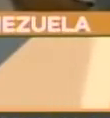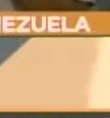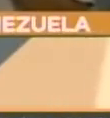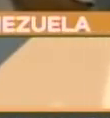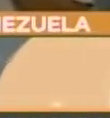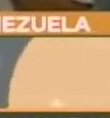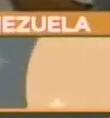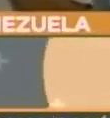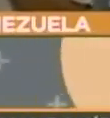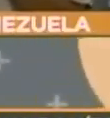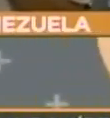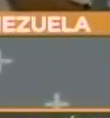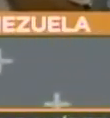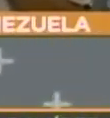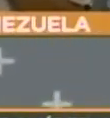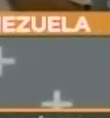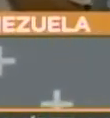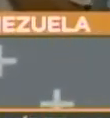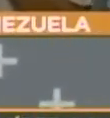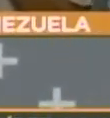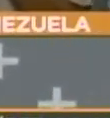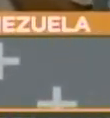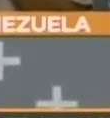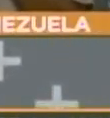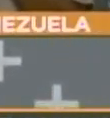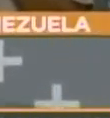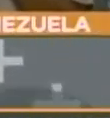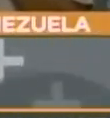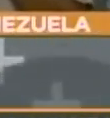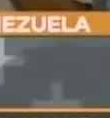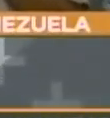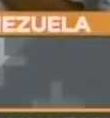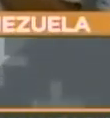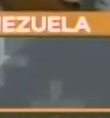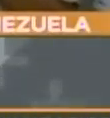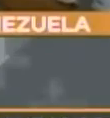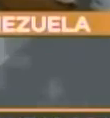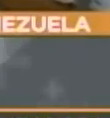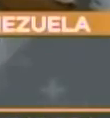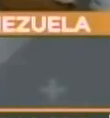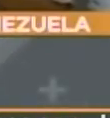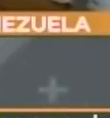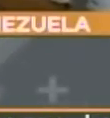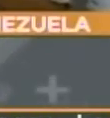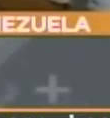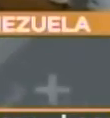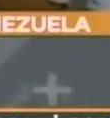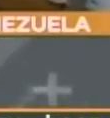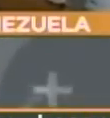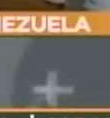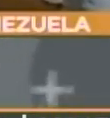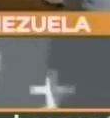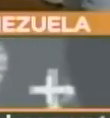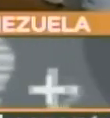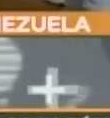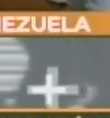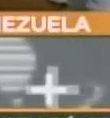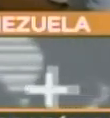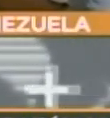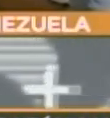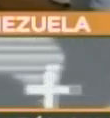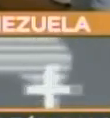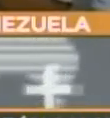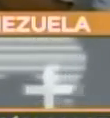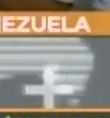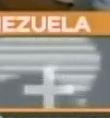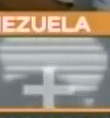Gracias por el pase. Nos encontramos desde la Flor de Venezuela en lo que es el Viernes de Cultura y Turismo, actividad que se lleva en el marco de lo que es el Día